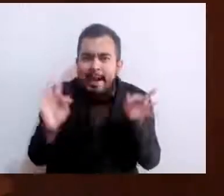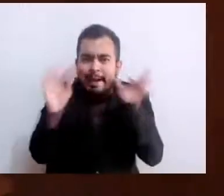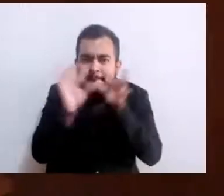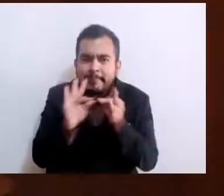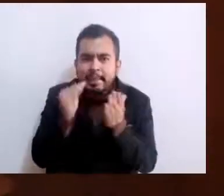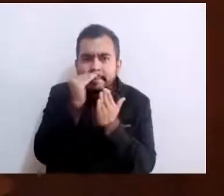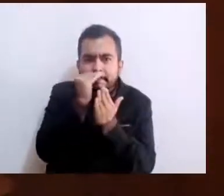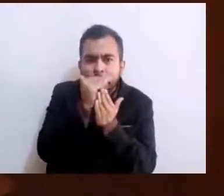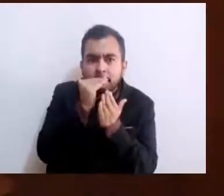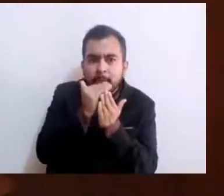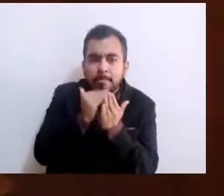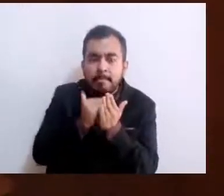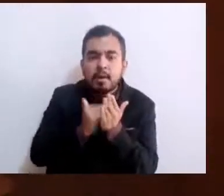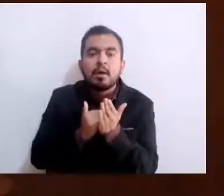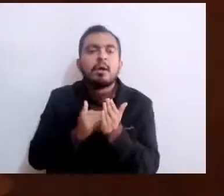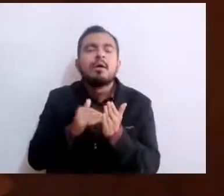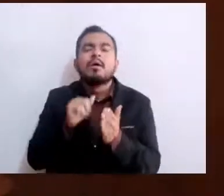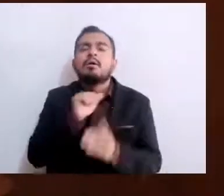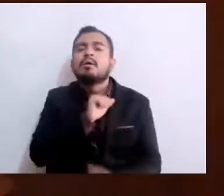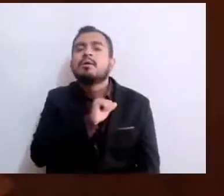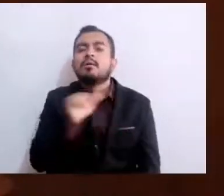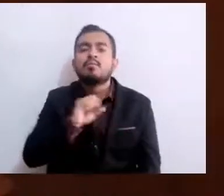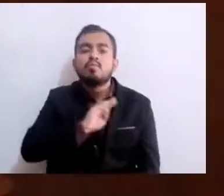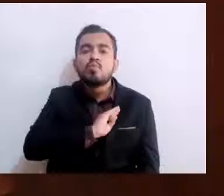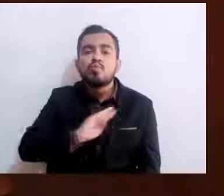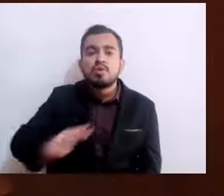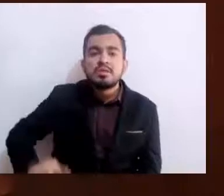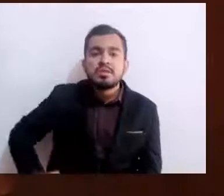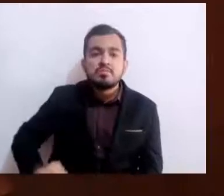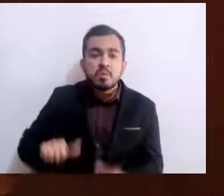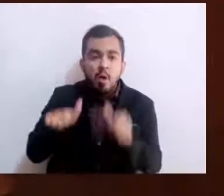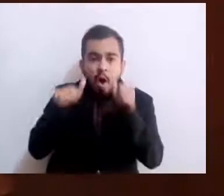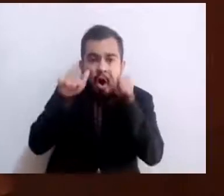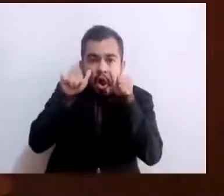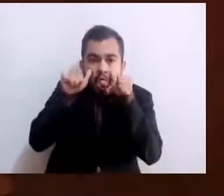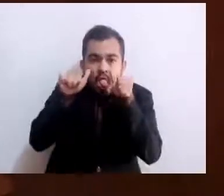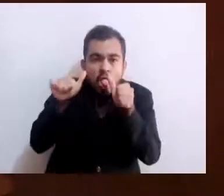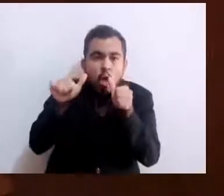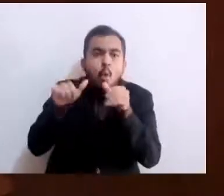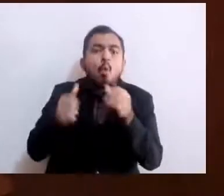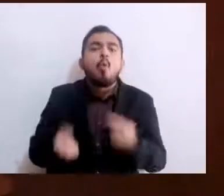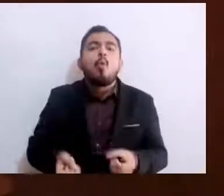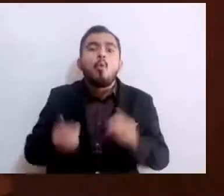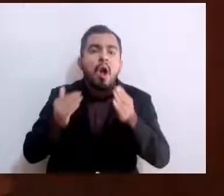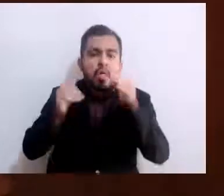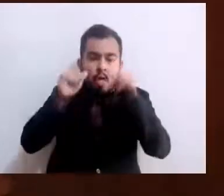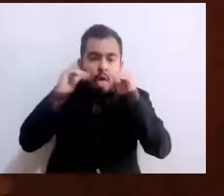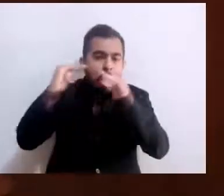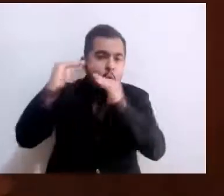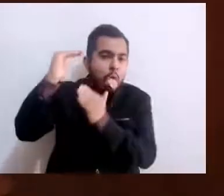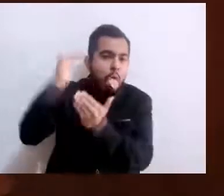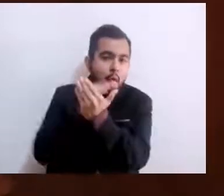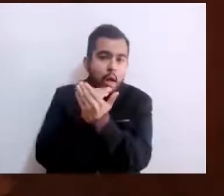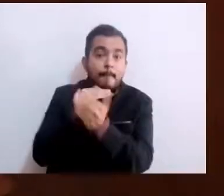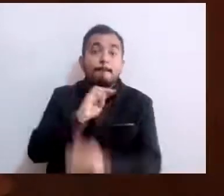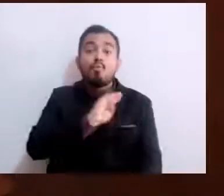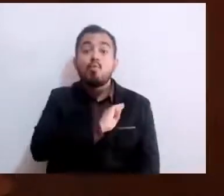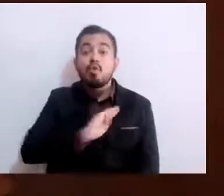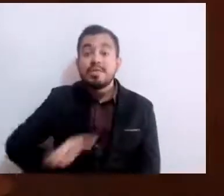del grado de marginación de los municipios beneficiados, es decir, los municipios y las mujeres